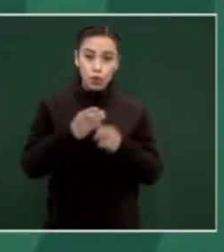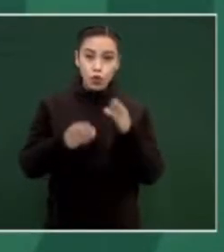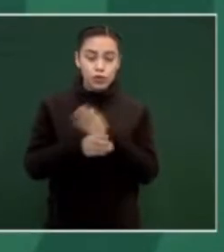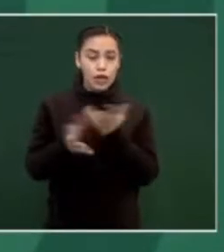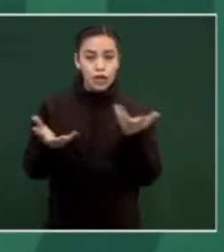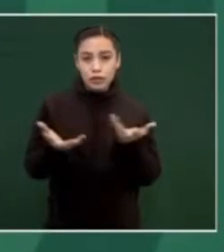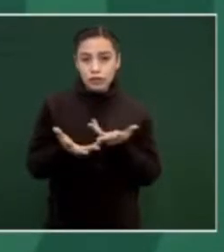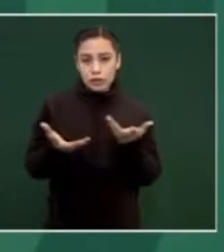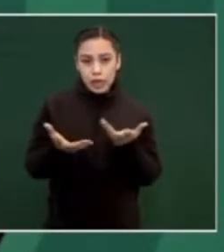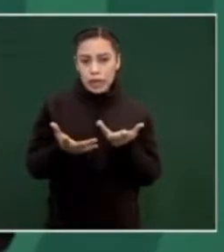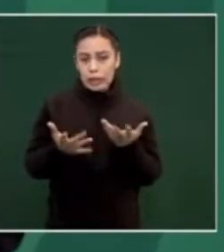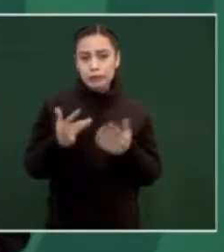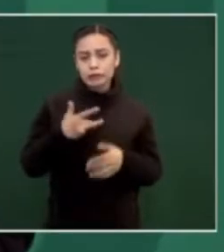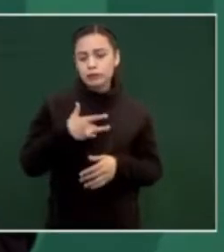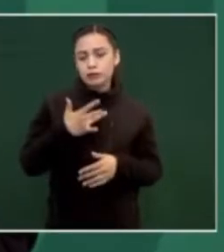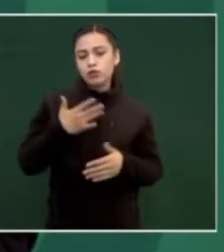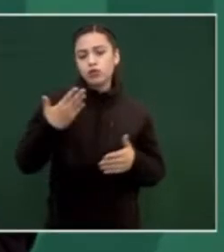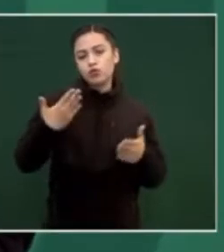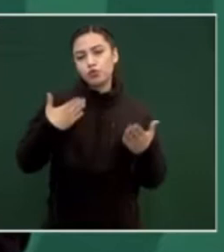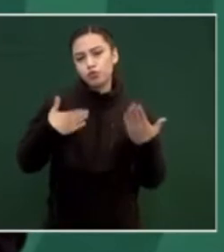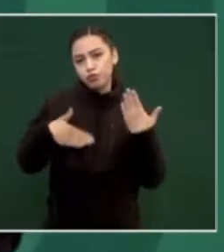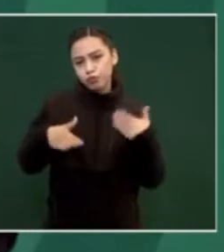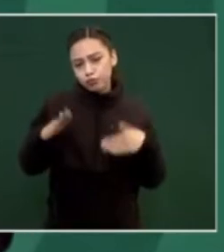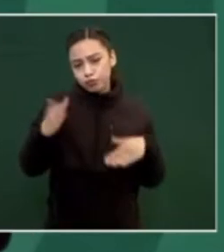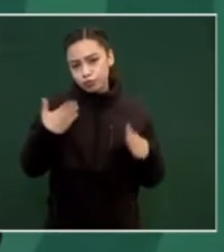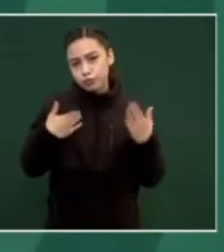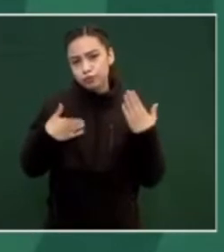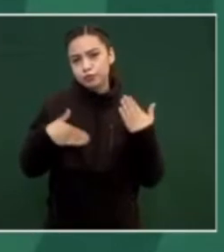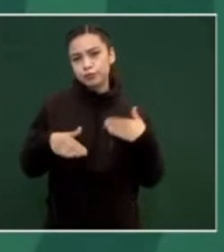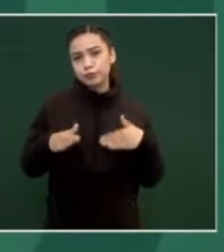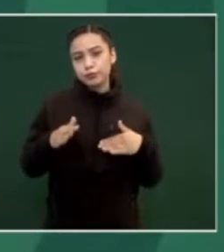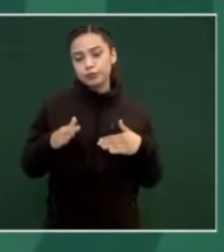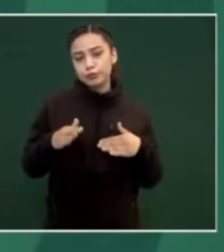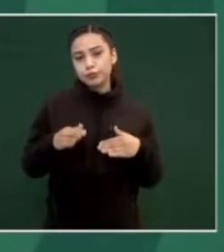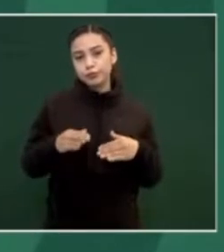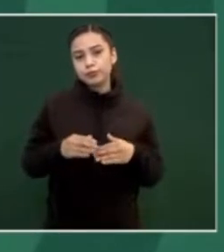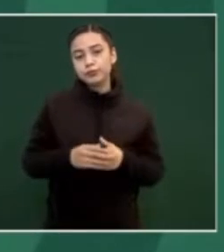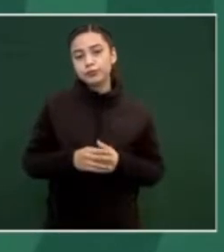y se cansa t